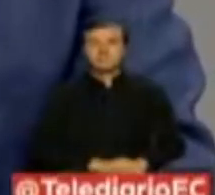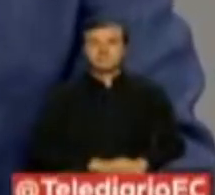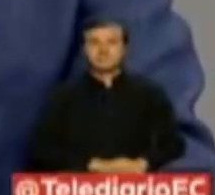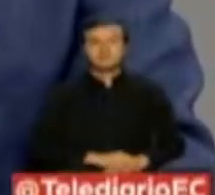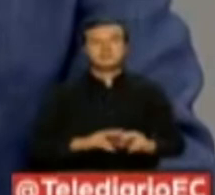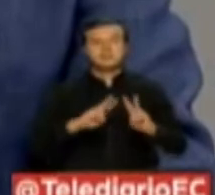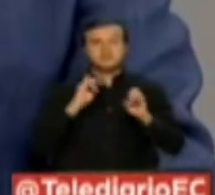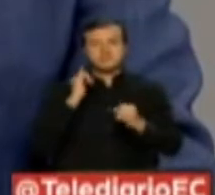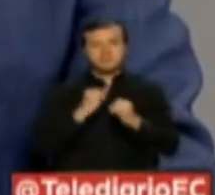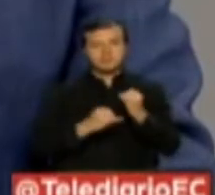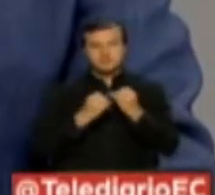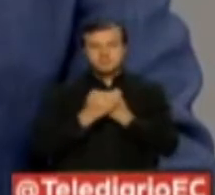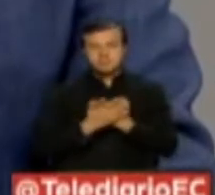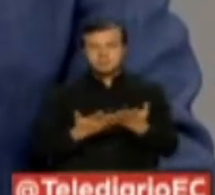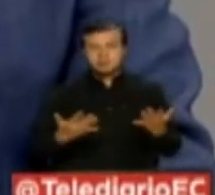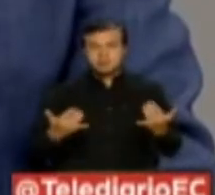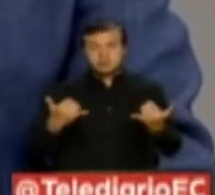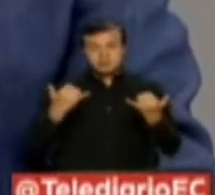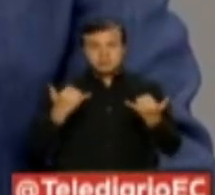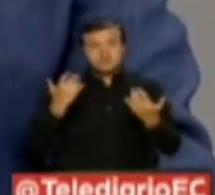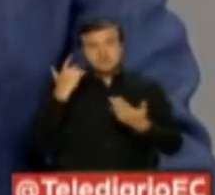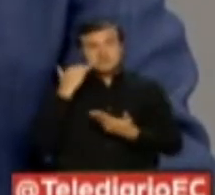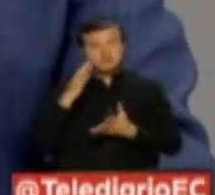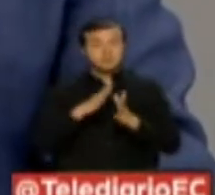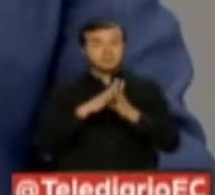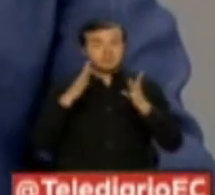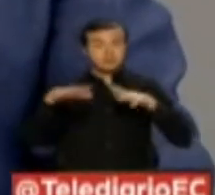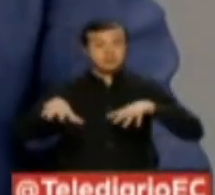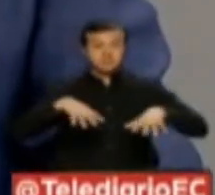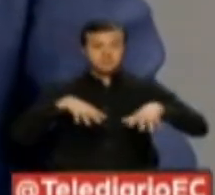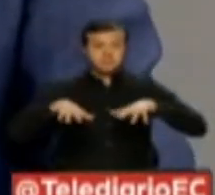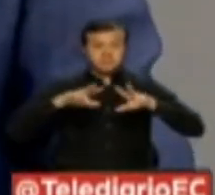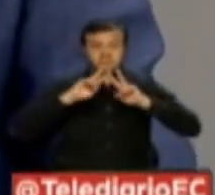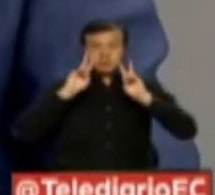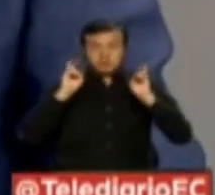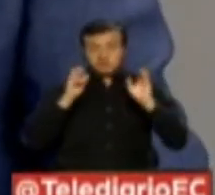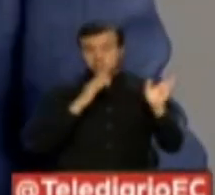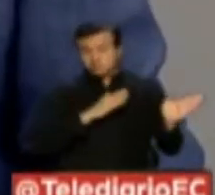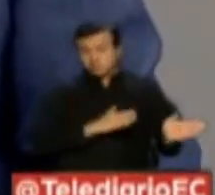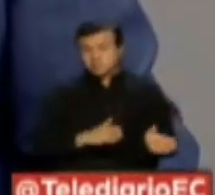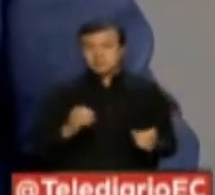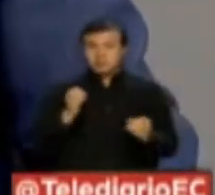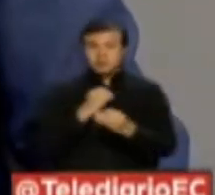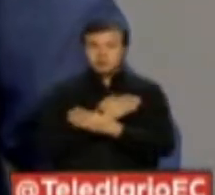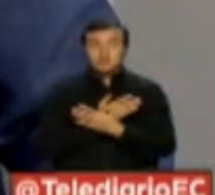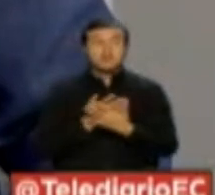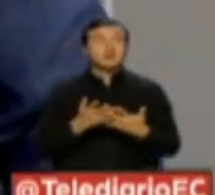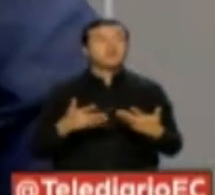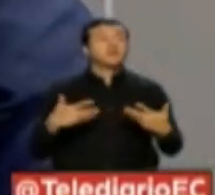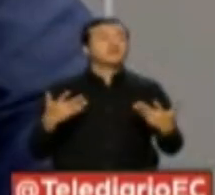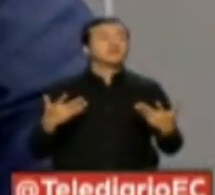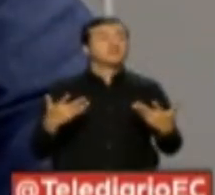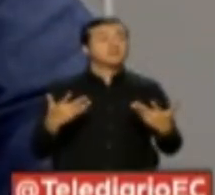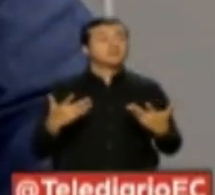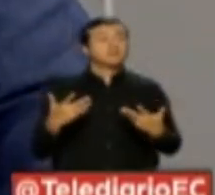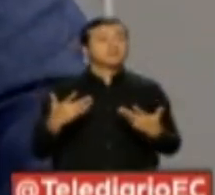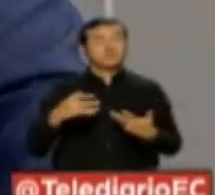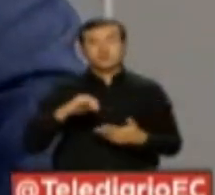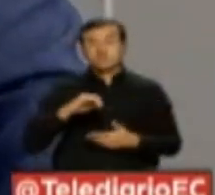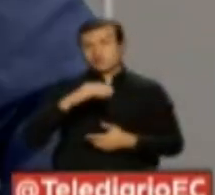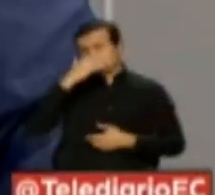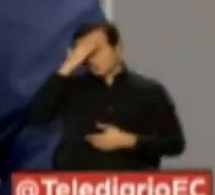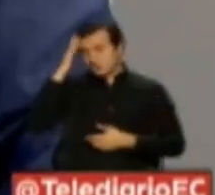Acerca de lo último, hoy será un día también de intensa actividad en torno a este caso por la presencia del doctor